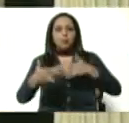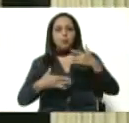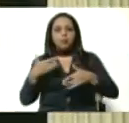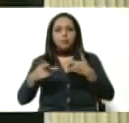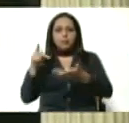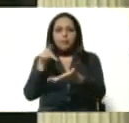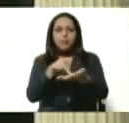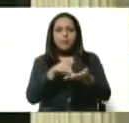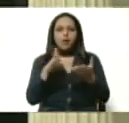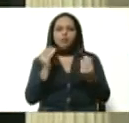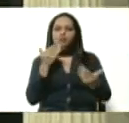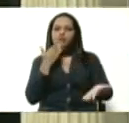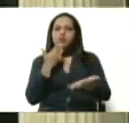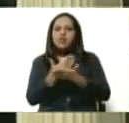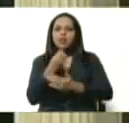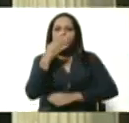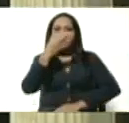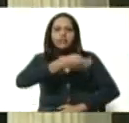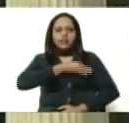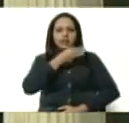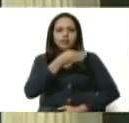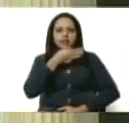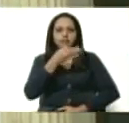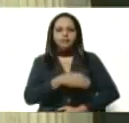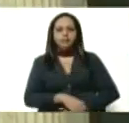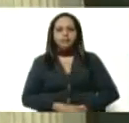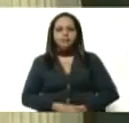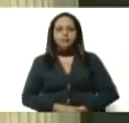muchas gracias. Muy buenas tardes.